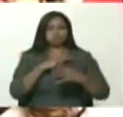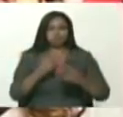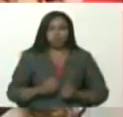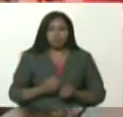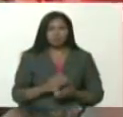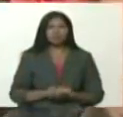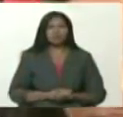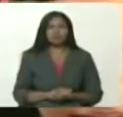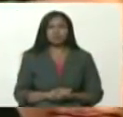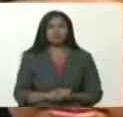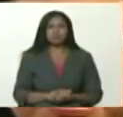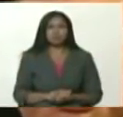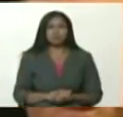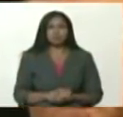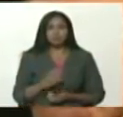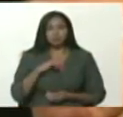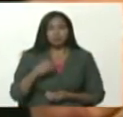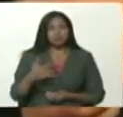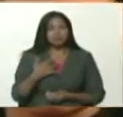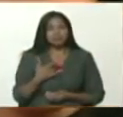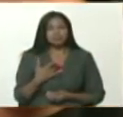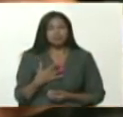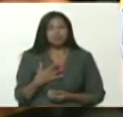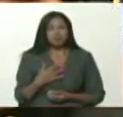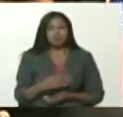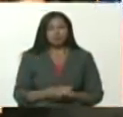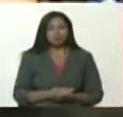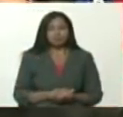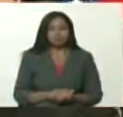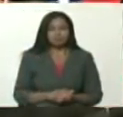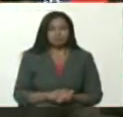que sentimos en nuestro pecho de